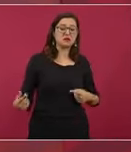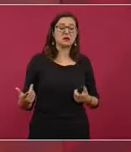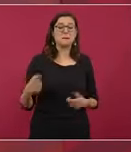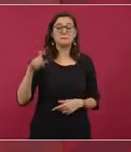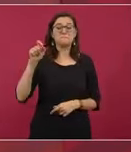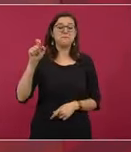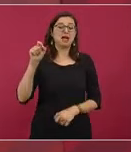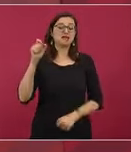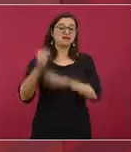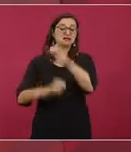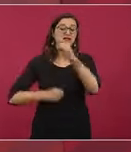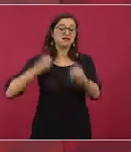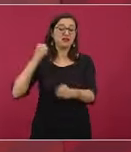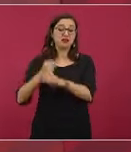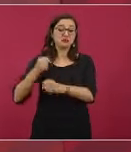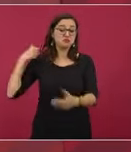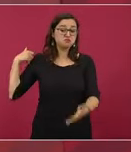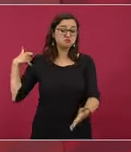Y me